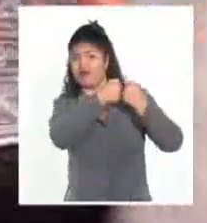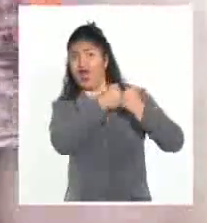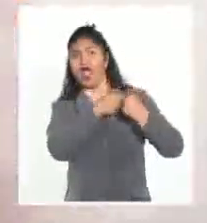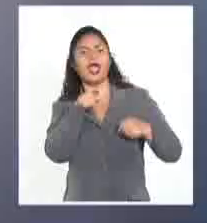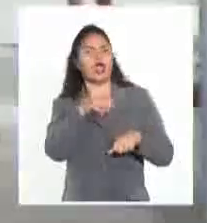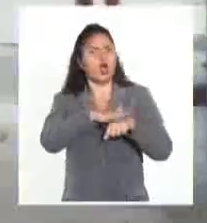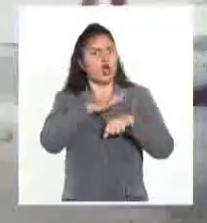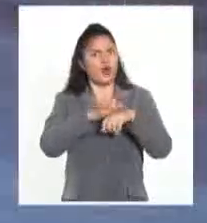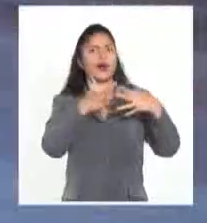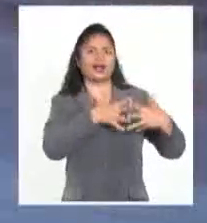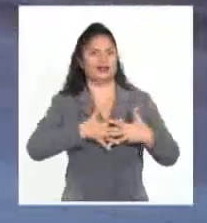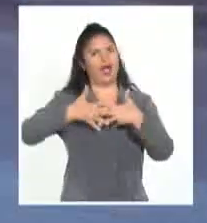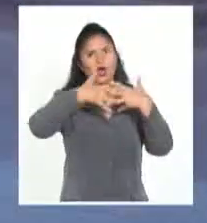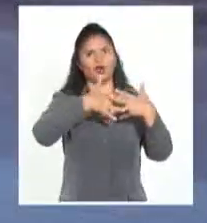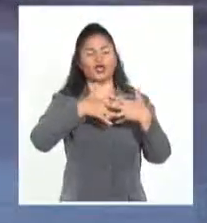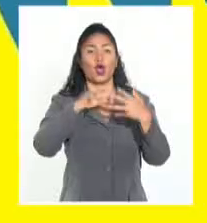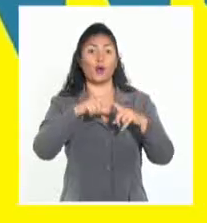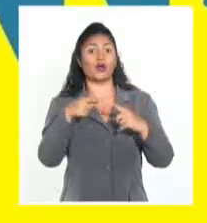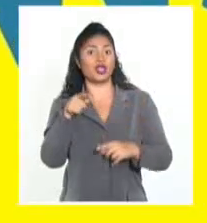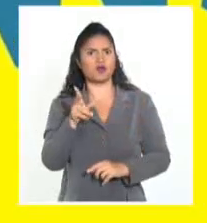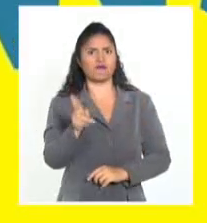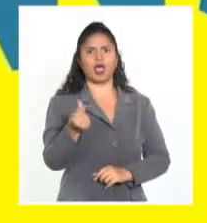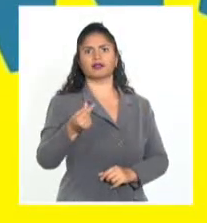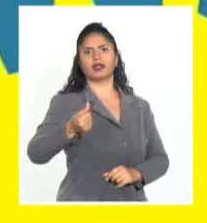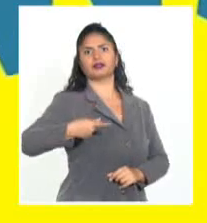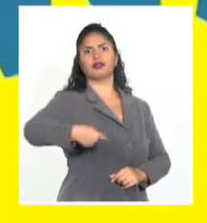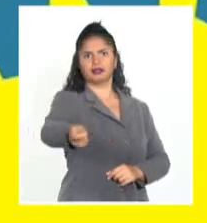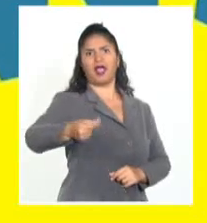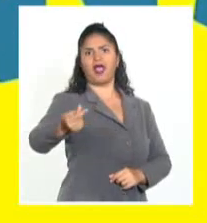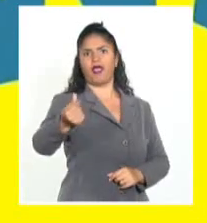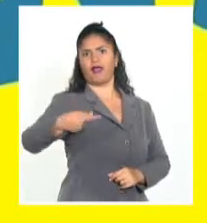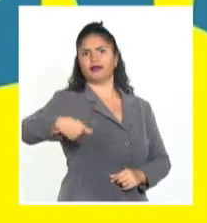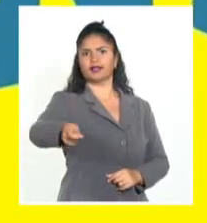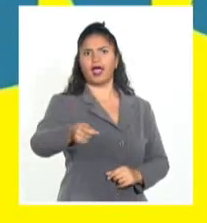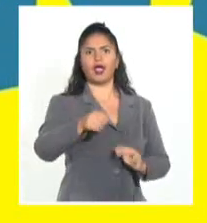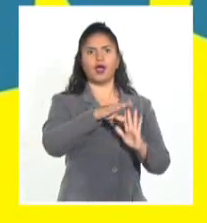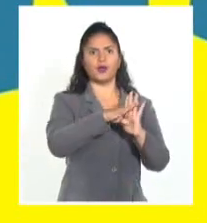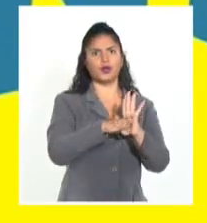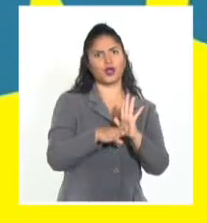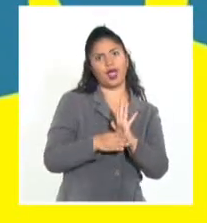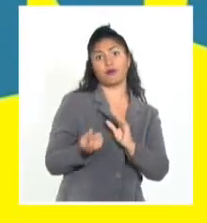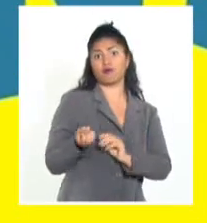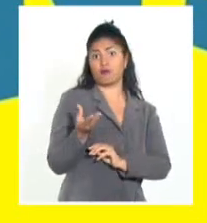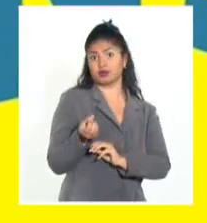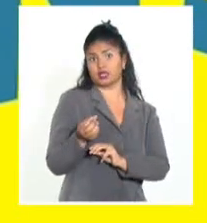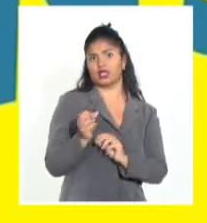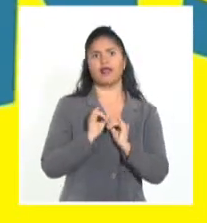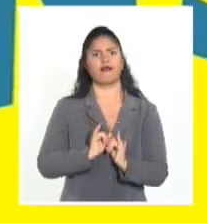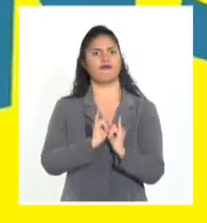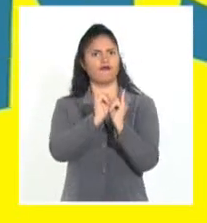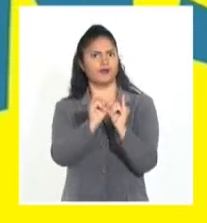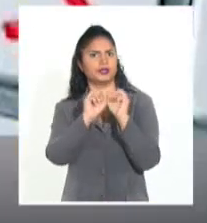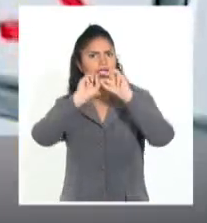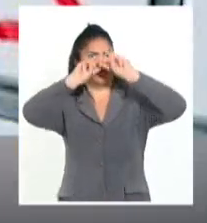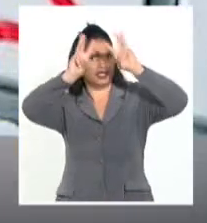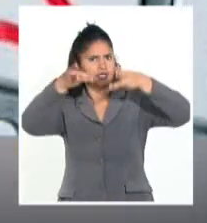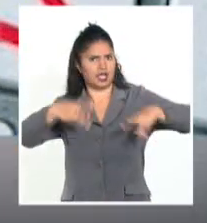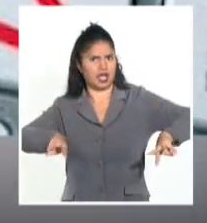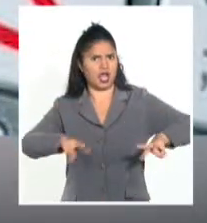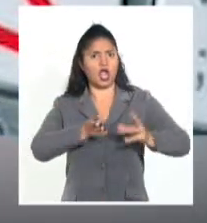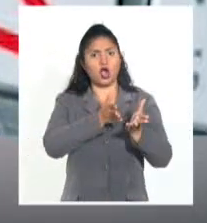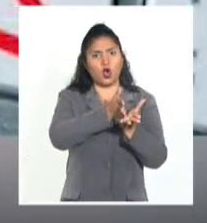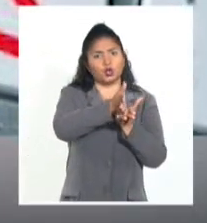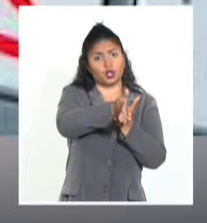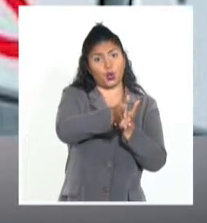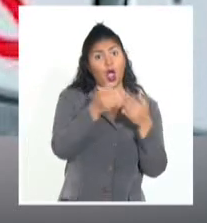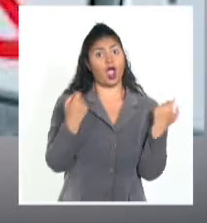de inteligencia estadounidense, promovida a través de programas subversivos en la que auguró persistirían con una guerra